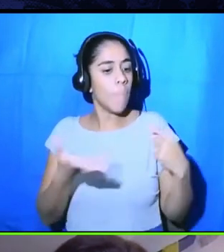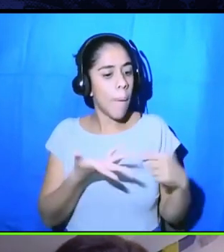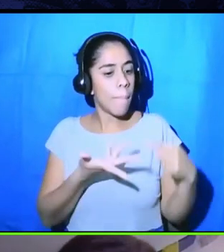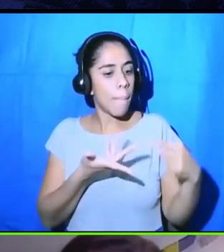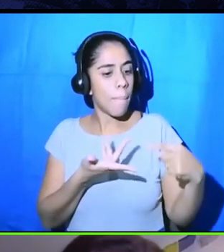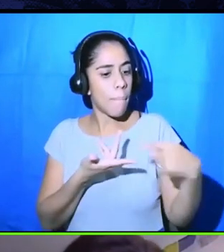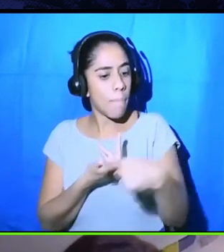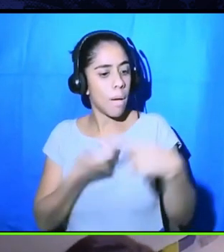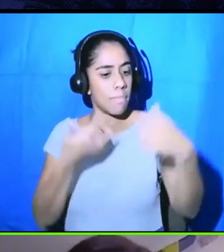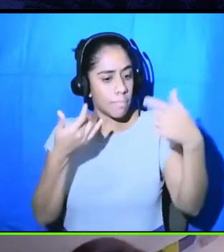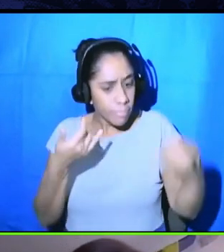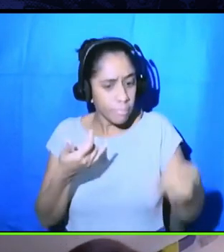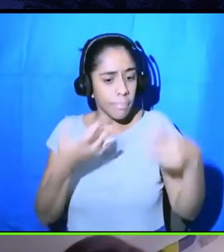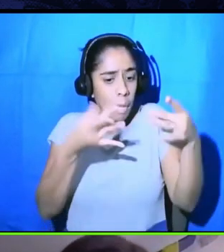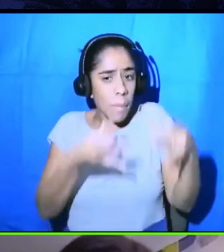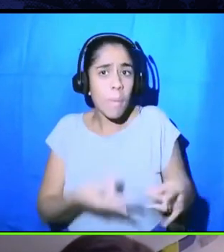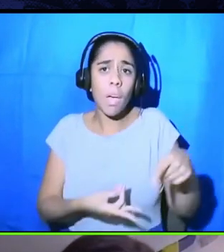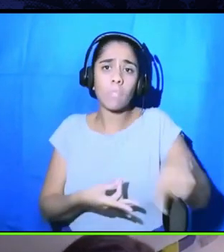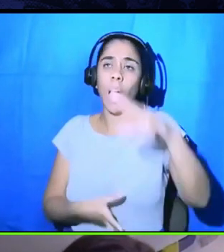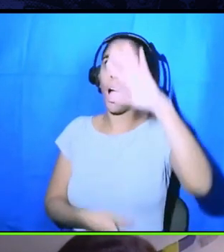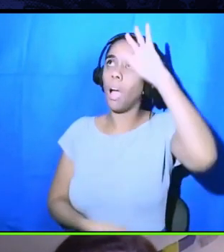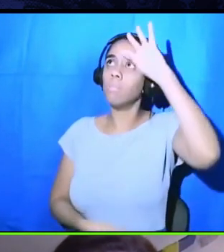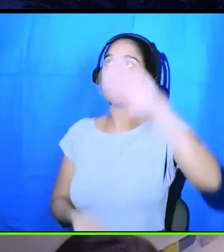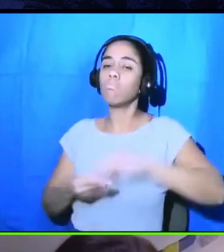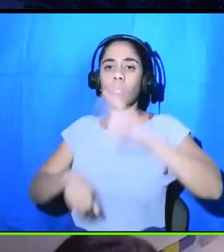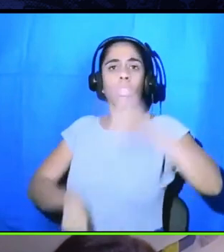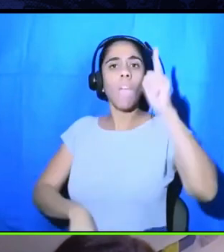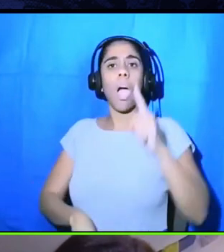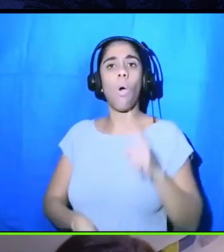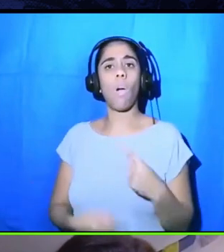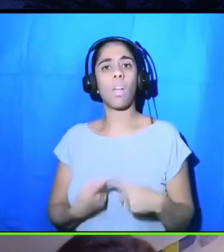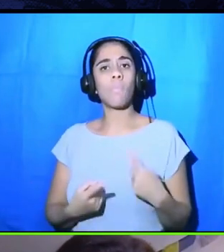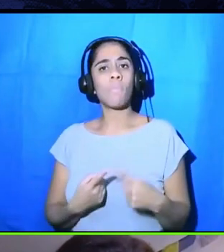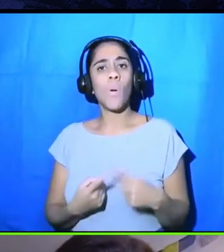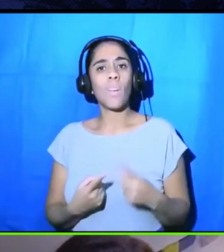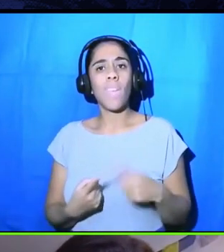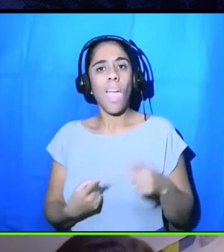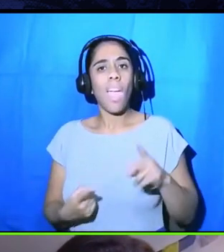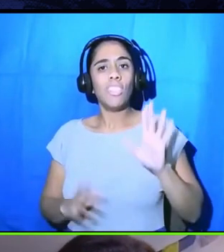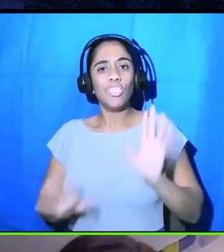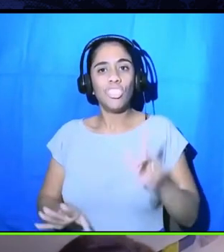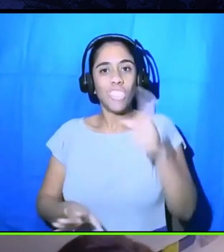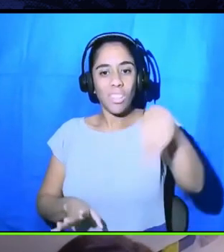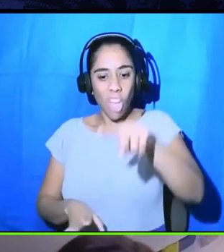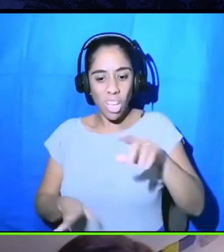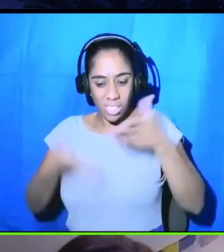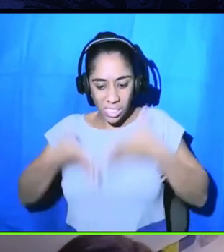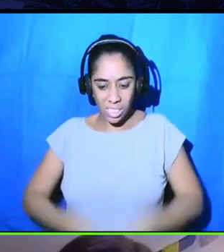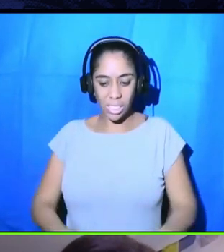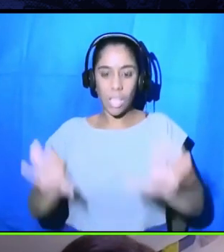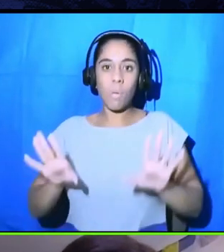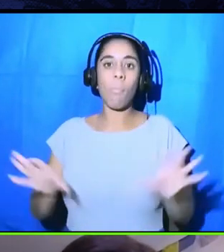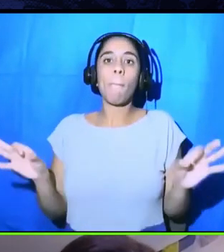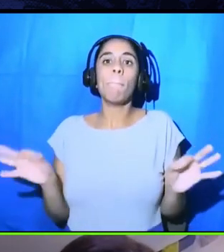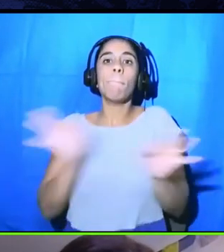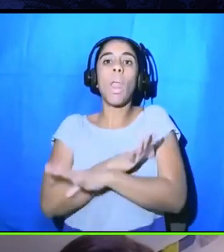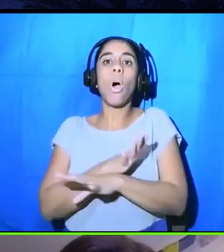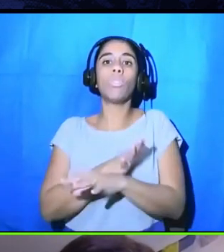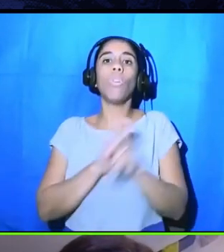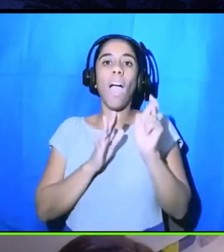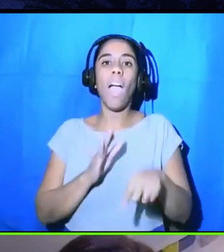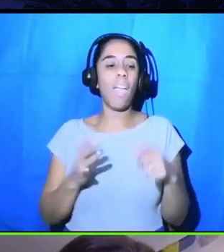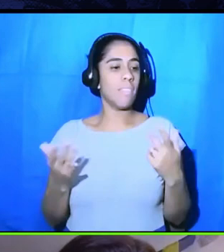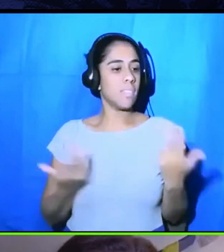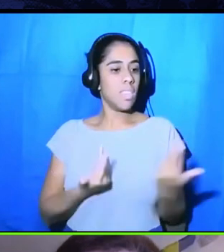así que hay muchas tareas estamos recién partiendo el debate pero lo que yo he visto hasta ahora es apasionante